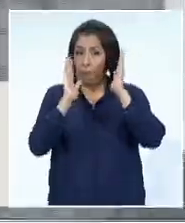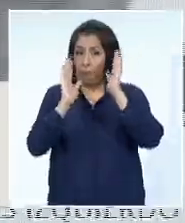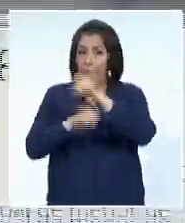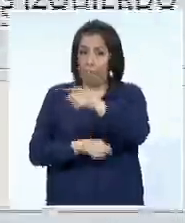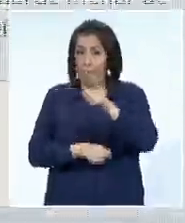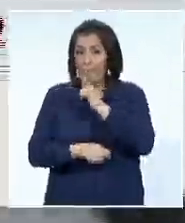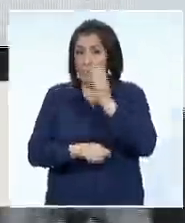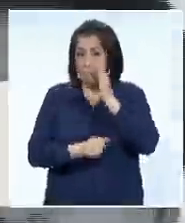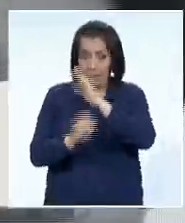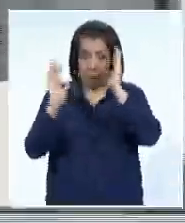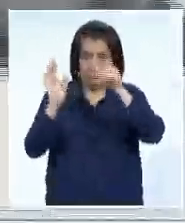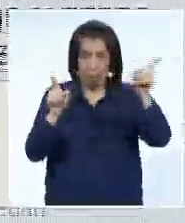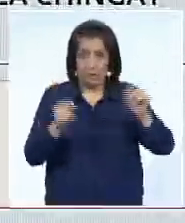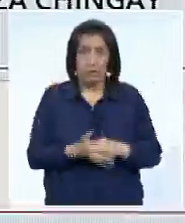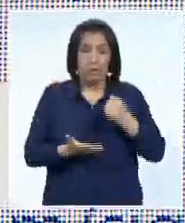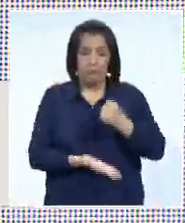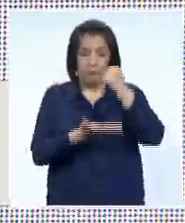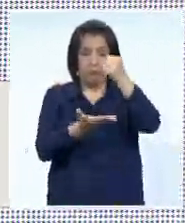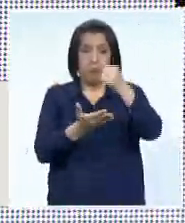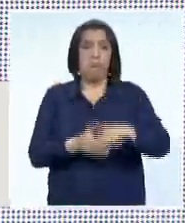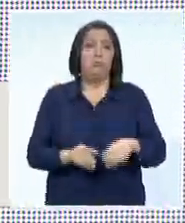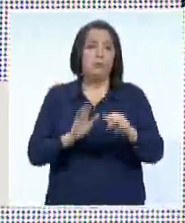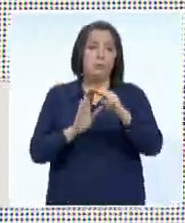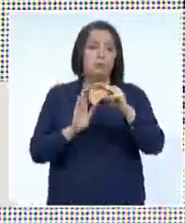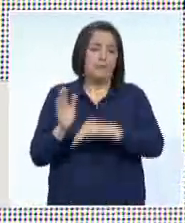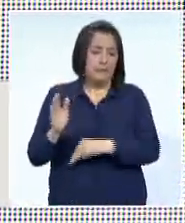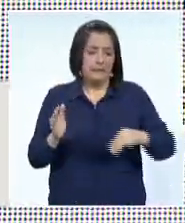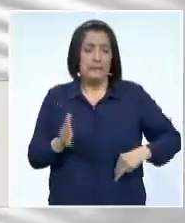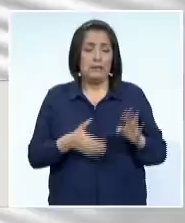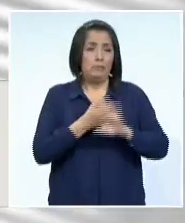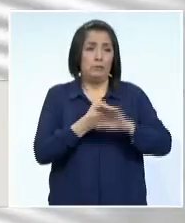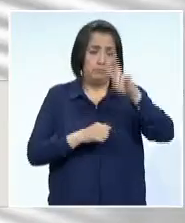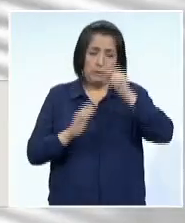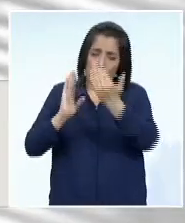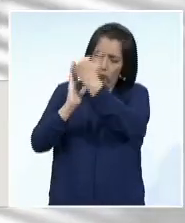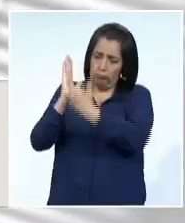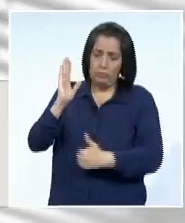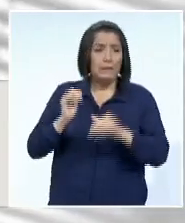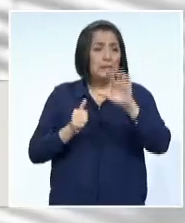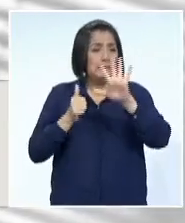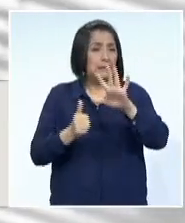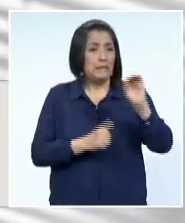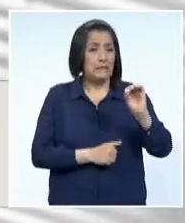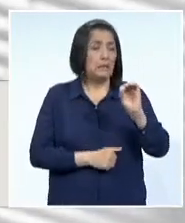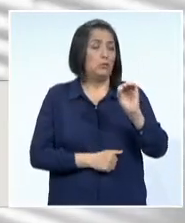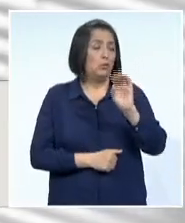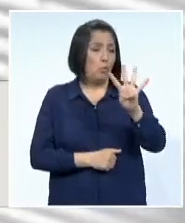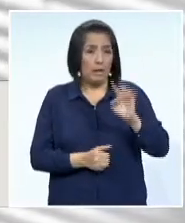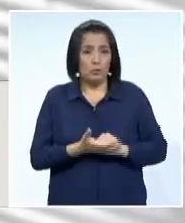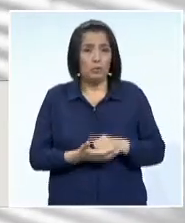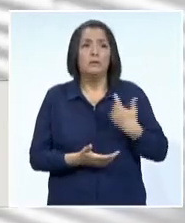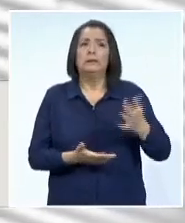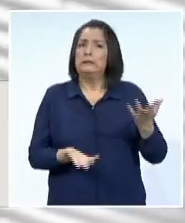padres de familia porque según el sistema de recompensas difundida por el Ministerio del Interior, hay 604 prófugos de la justicia acusados del delito